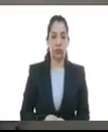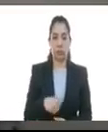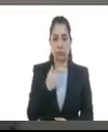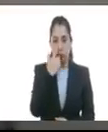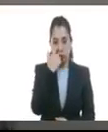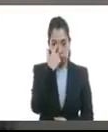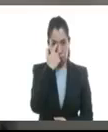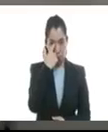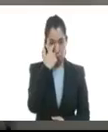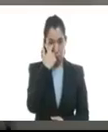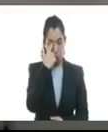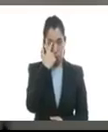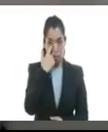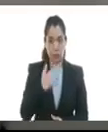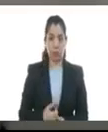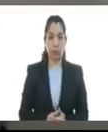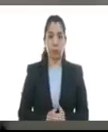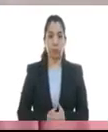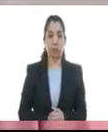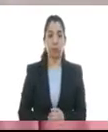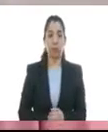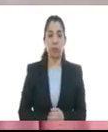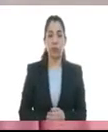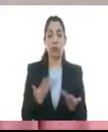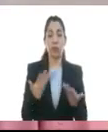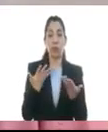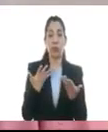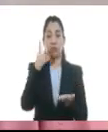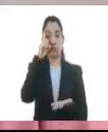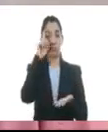Hola, qué caray.